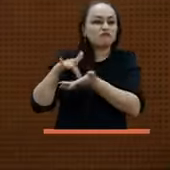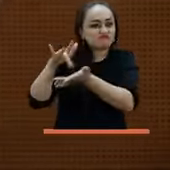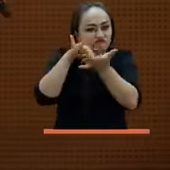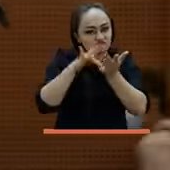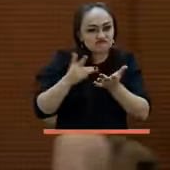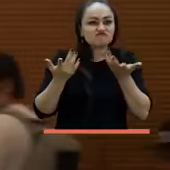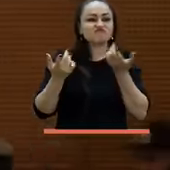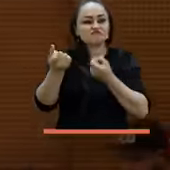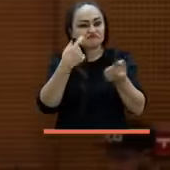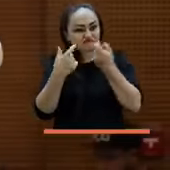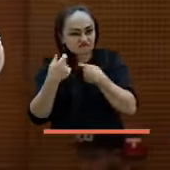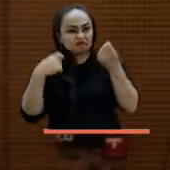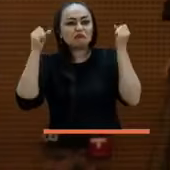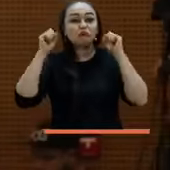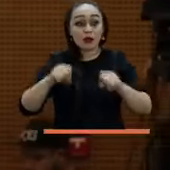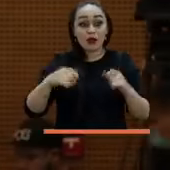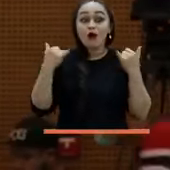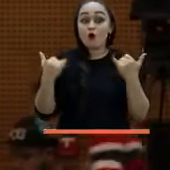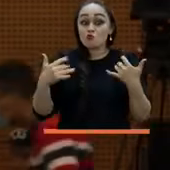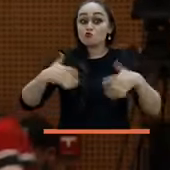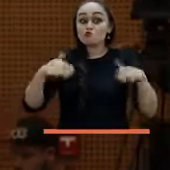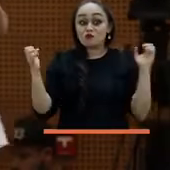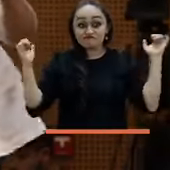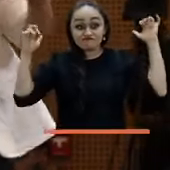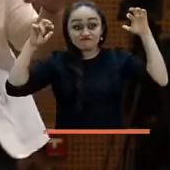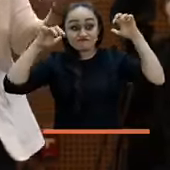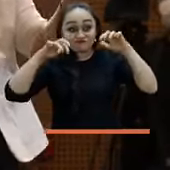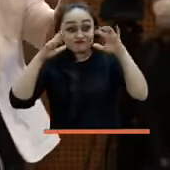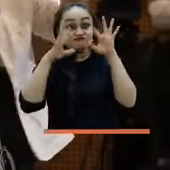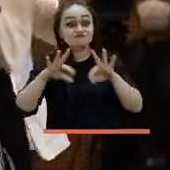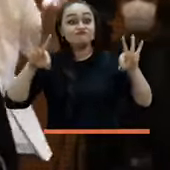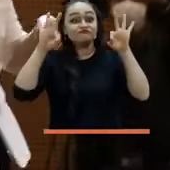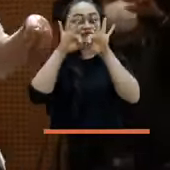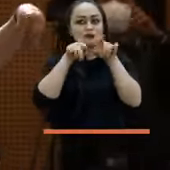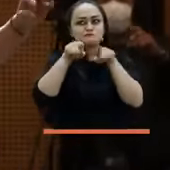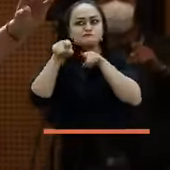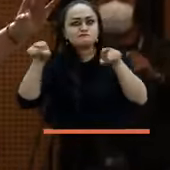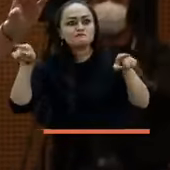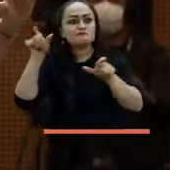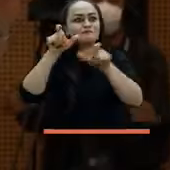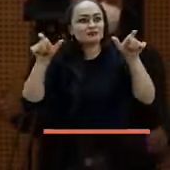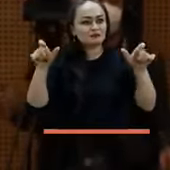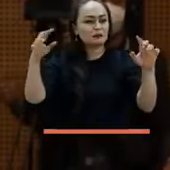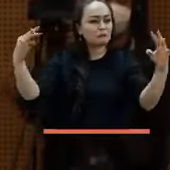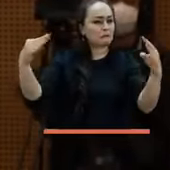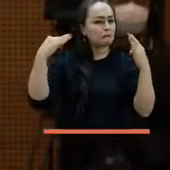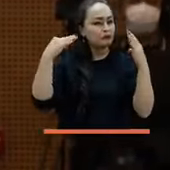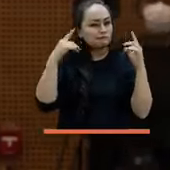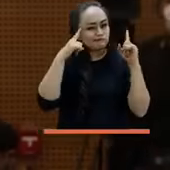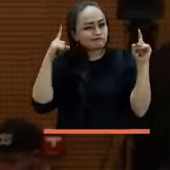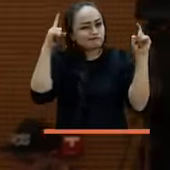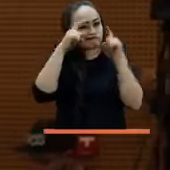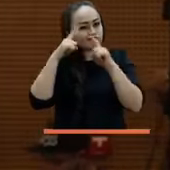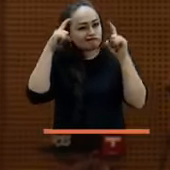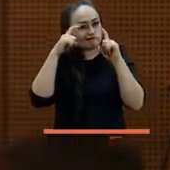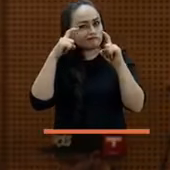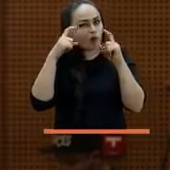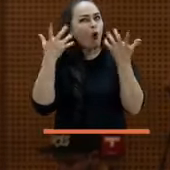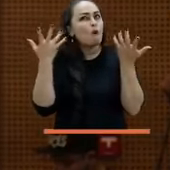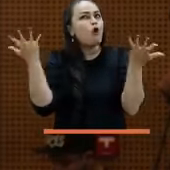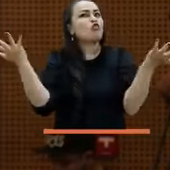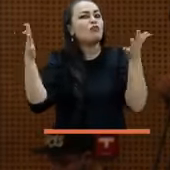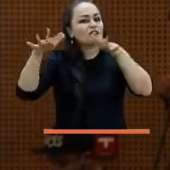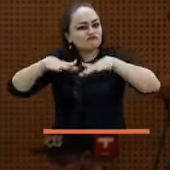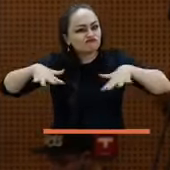a tener un evento muy importante las personas que están acá se han pensado realmente escenarios para la diversidad